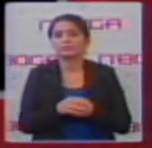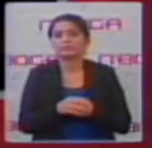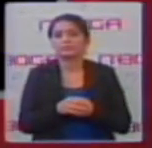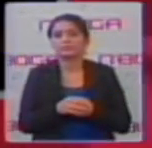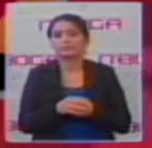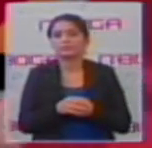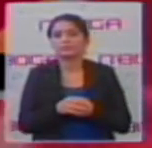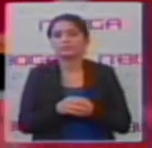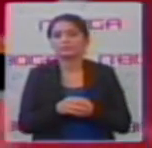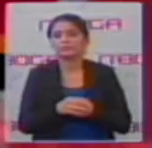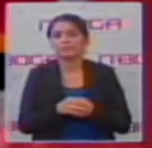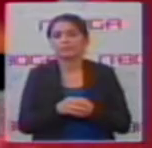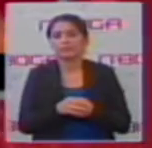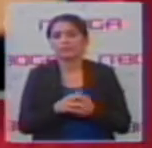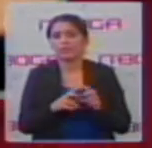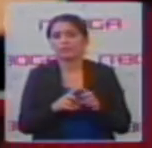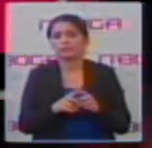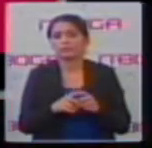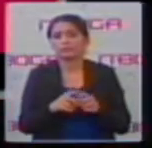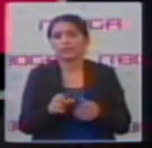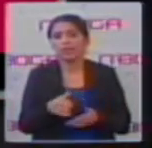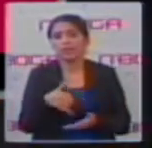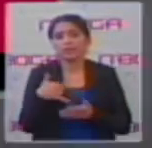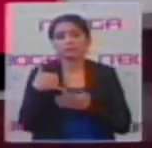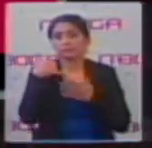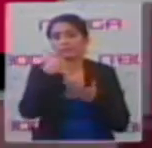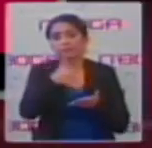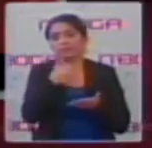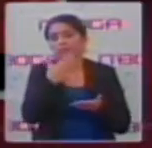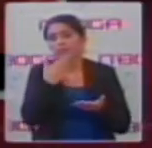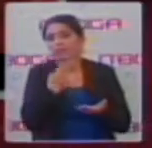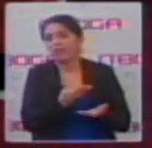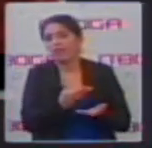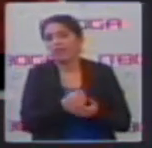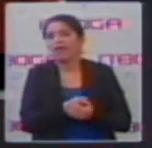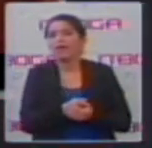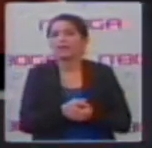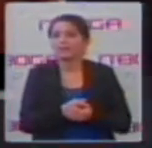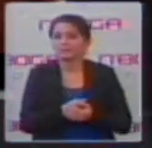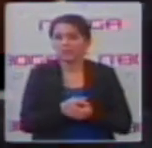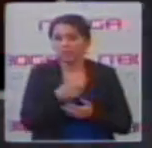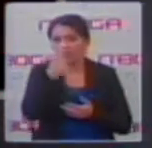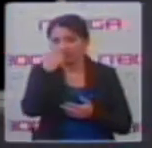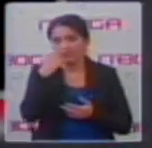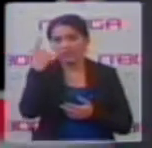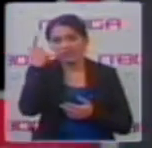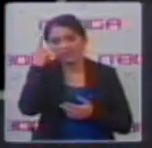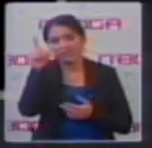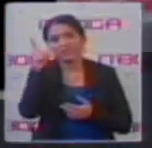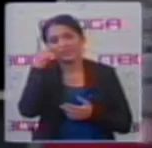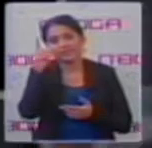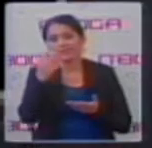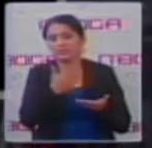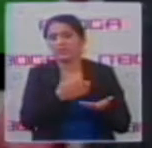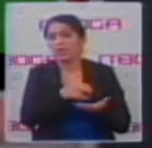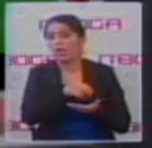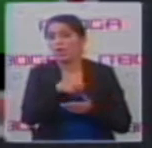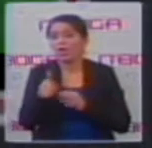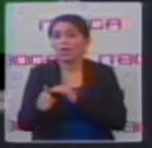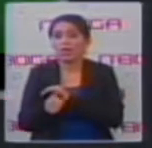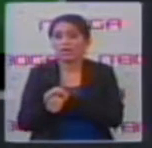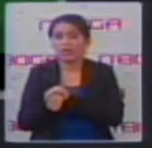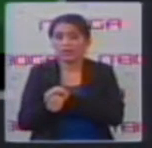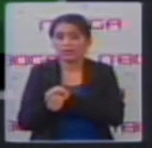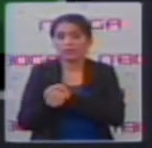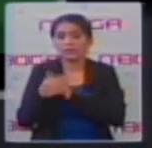el tipo de título o premio es de Hotel Boutique Líder. Y el tercero está en Galápagos, que ya tiene